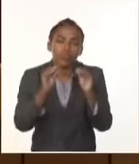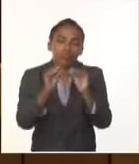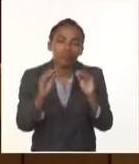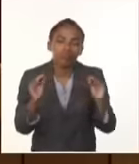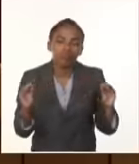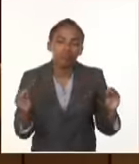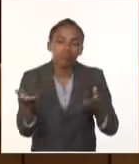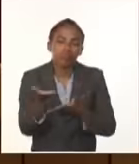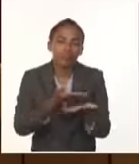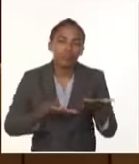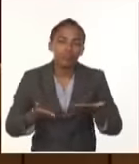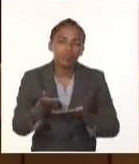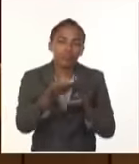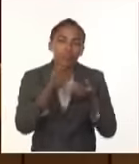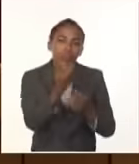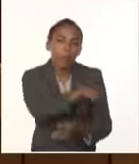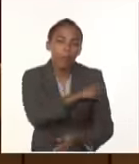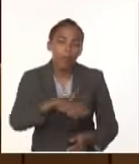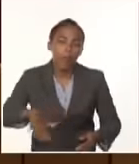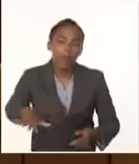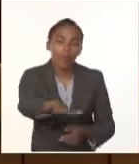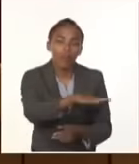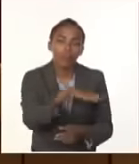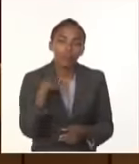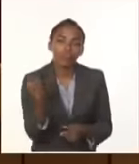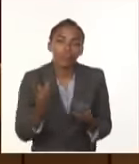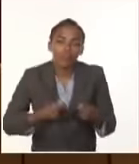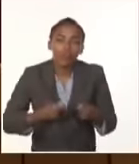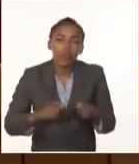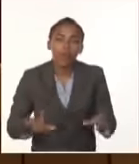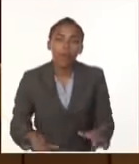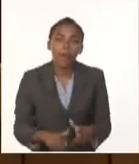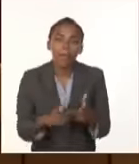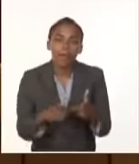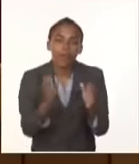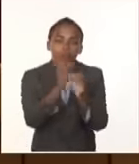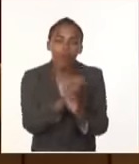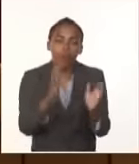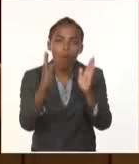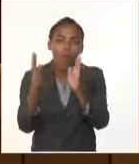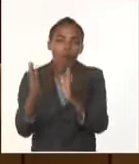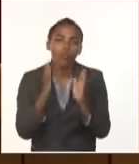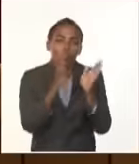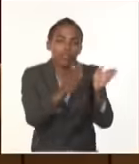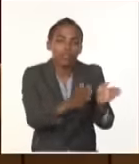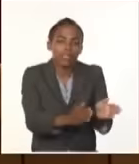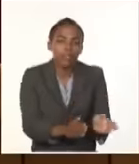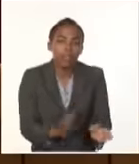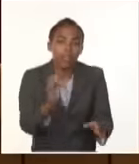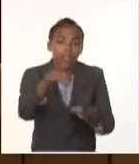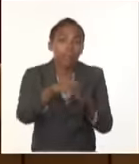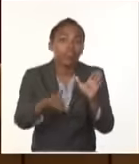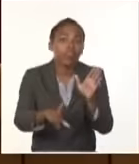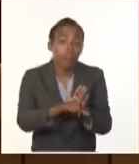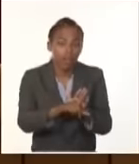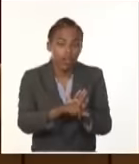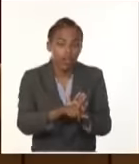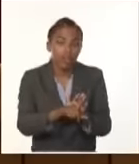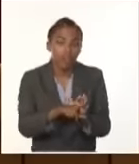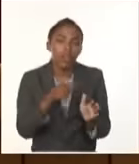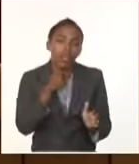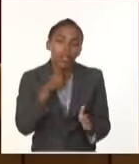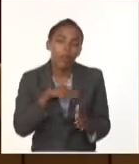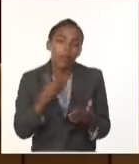lo que nos toca es hacerla cumplir con orden y disciplina dentro de los márgenes de la ley. Las MIPYMES